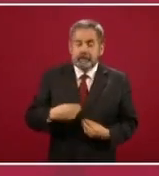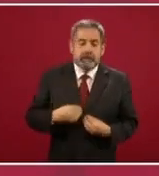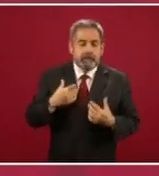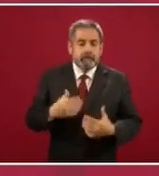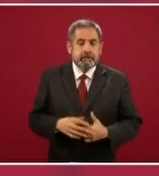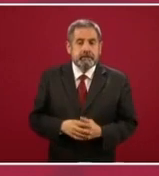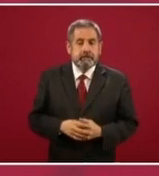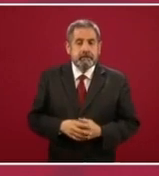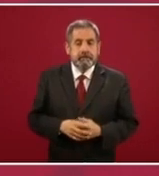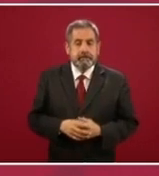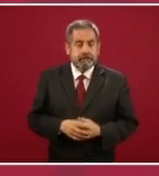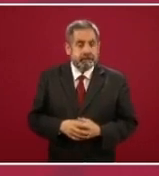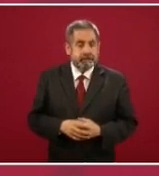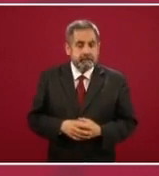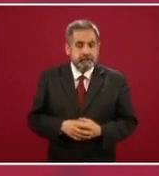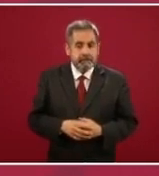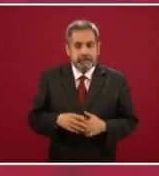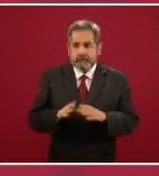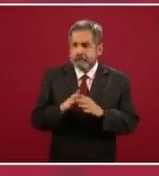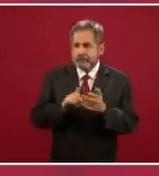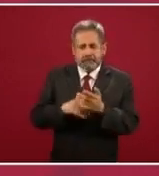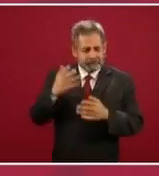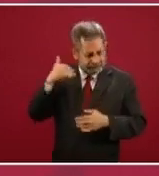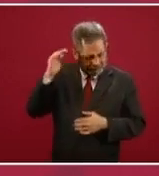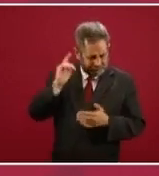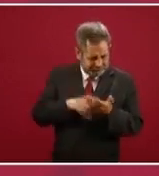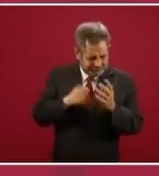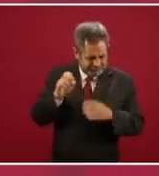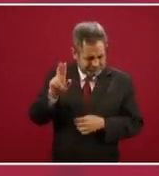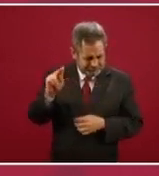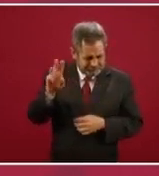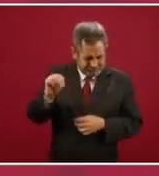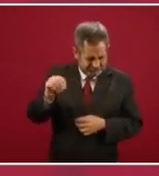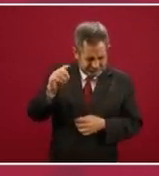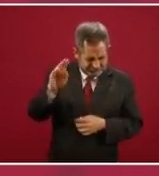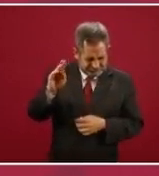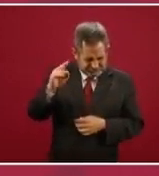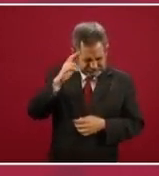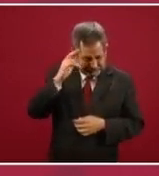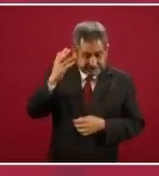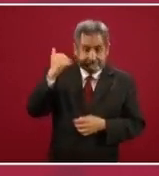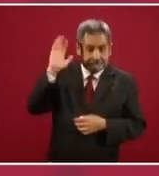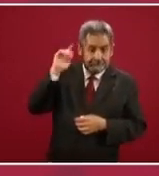me refiero al 88, 89, 90,